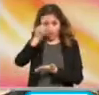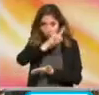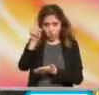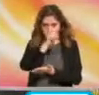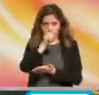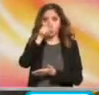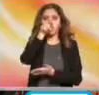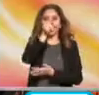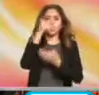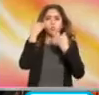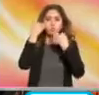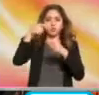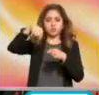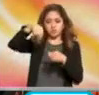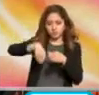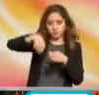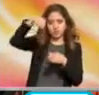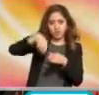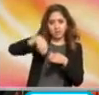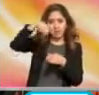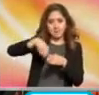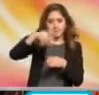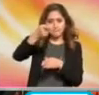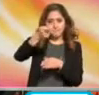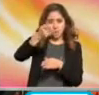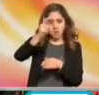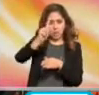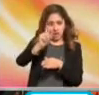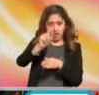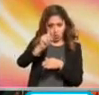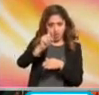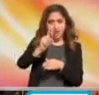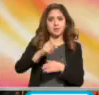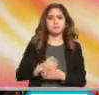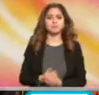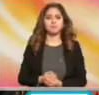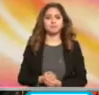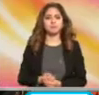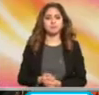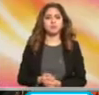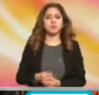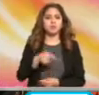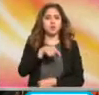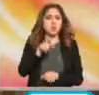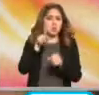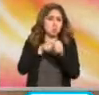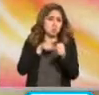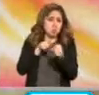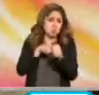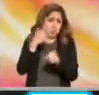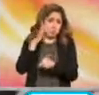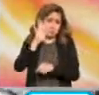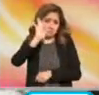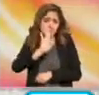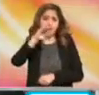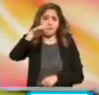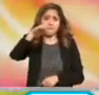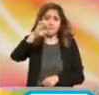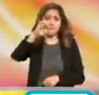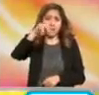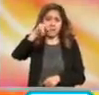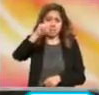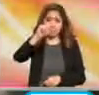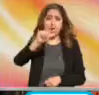cuenta, también la consistencia es un poquitito más líquida. Ok. Tirándole, pues vaya. Mira, a un tiene color caldo. como menta, ¿no? Como... Ah, sí, bien bonito,